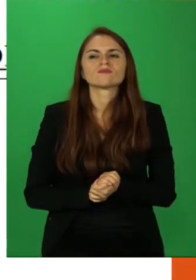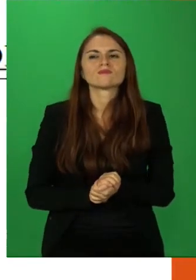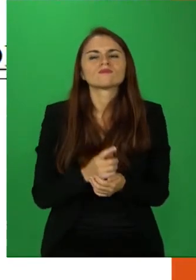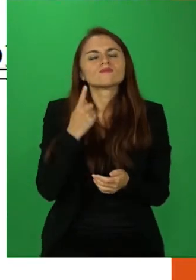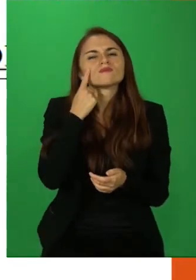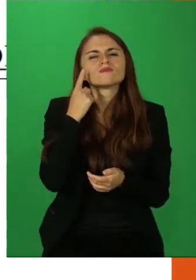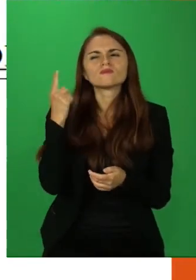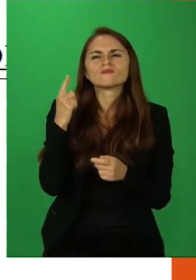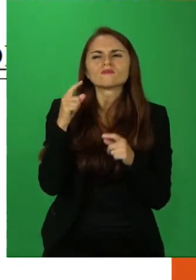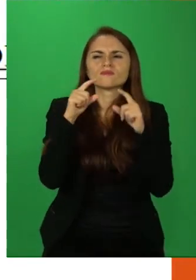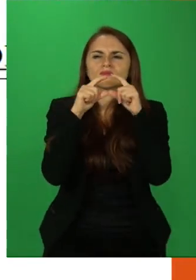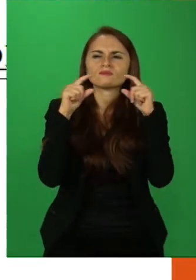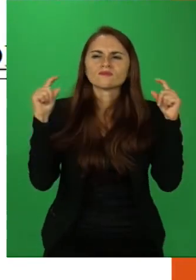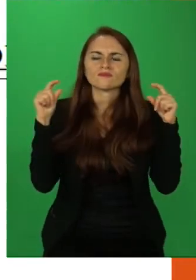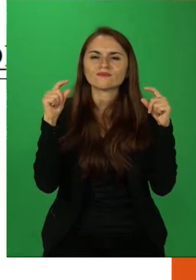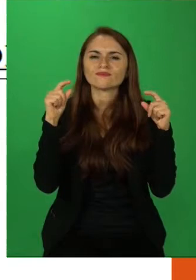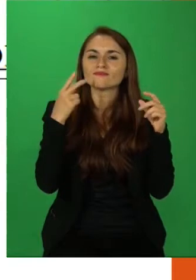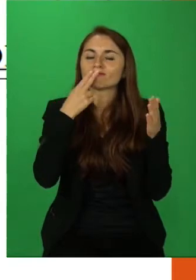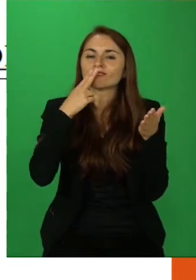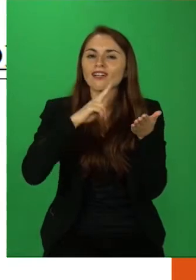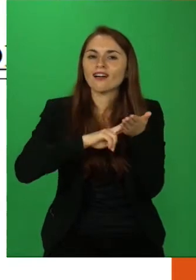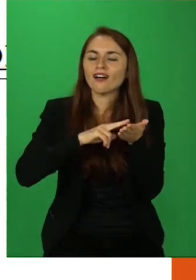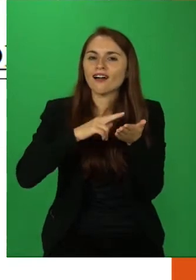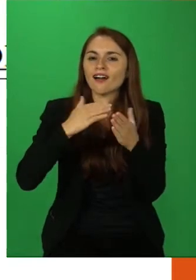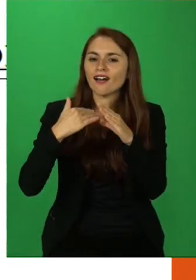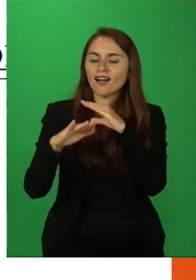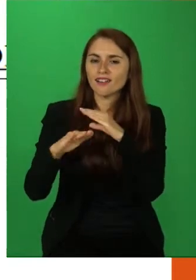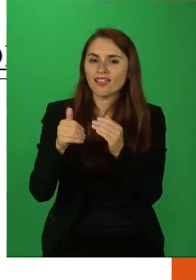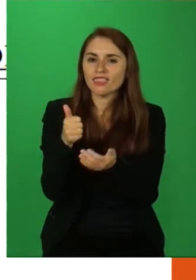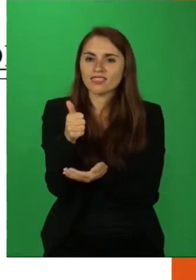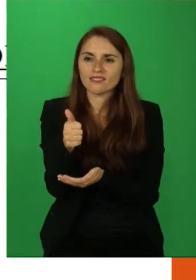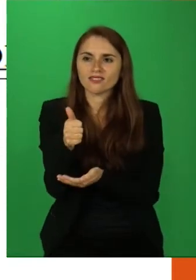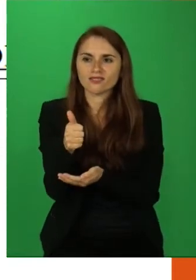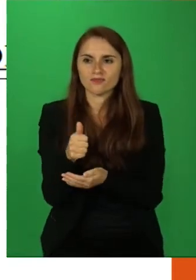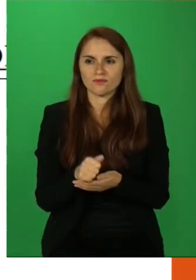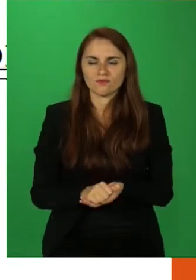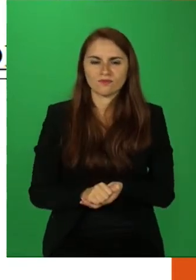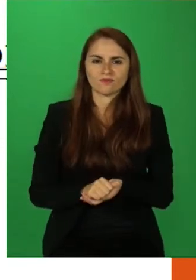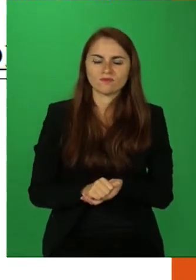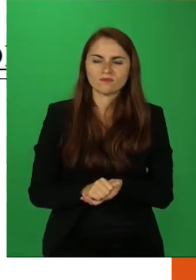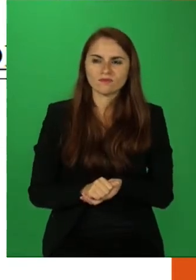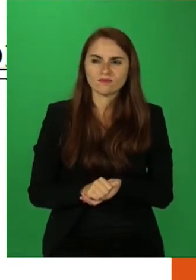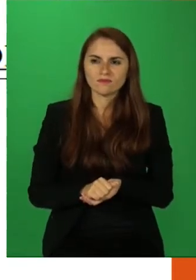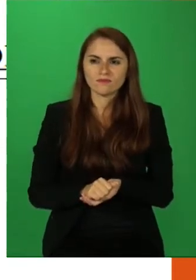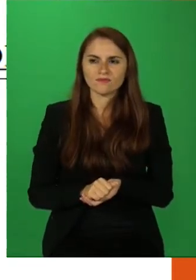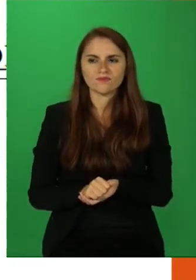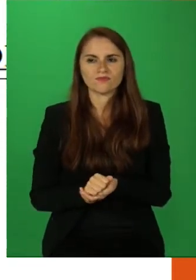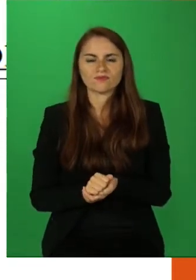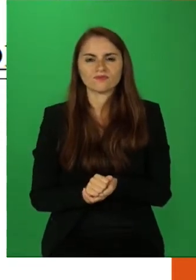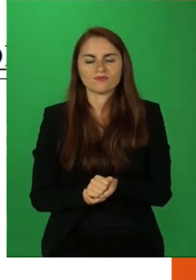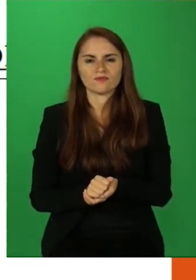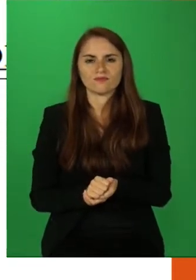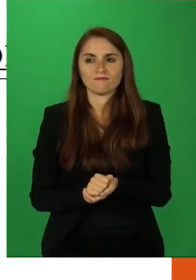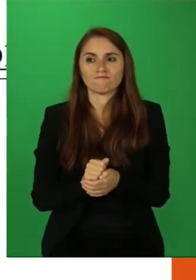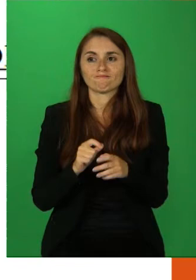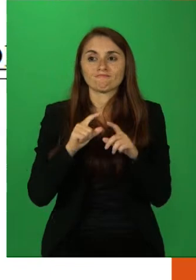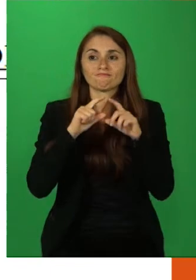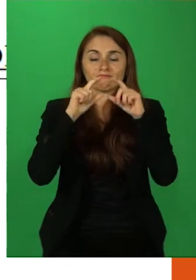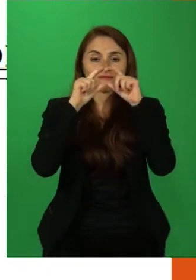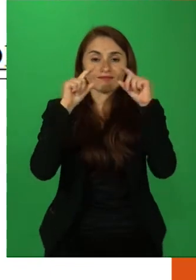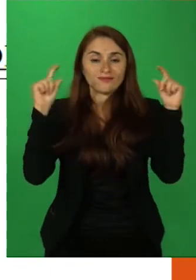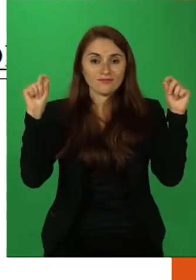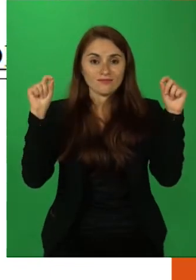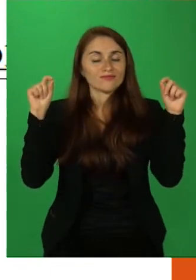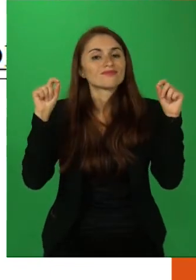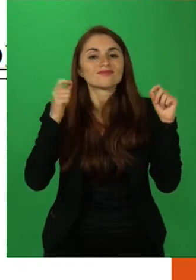Fíjate acá, otra carta al director. ¿Bien? Leo. Sígueme, por favor. Los ingleses